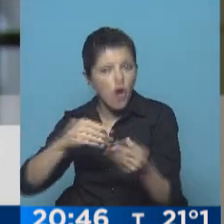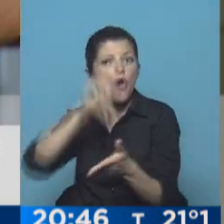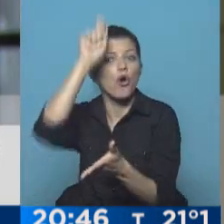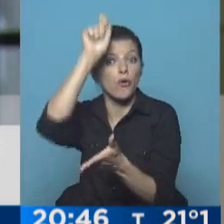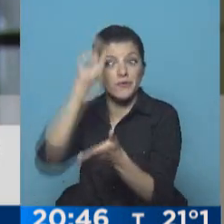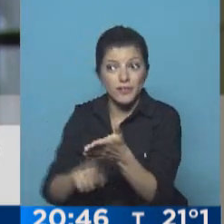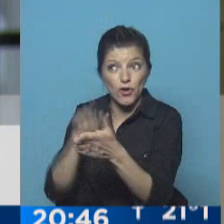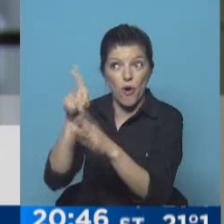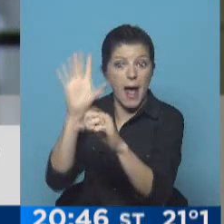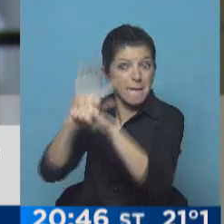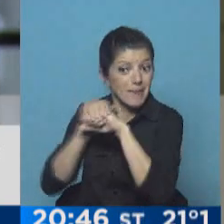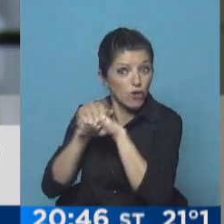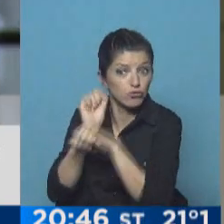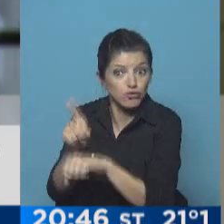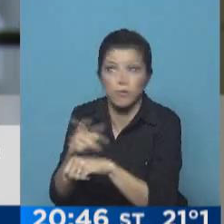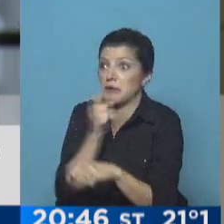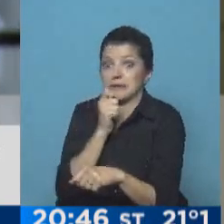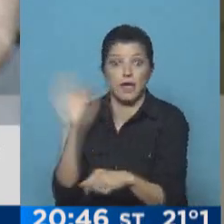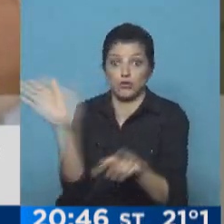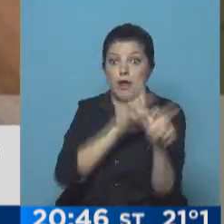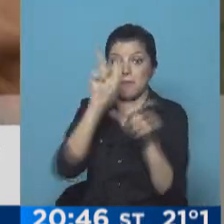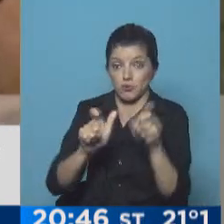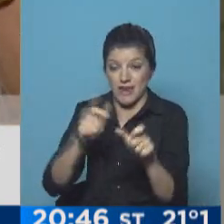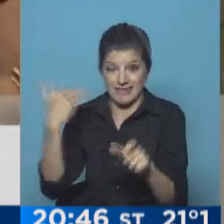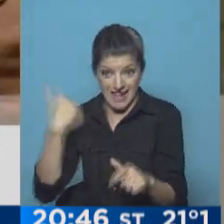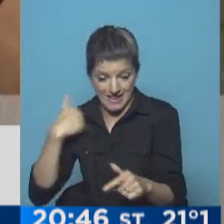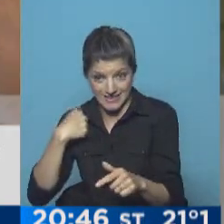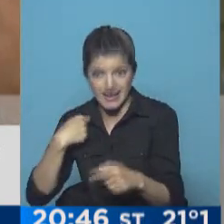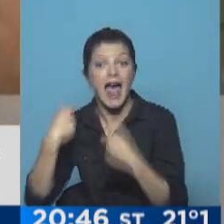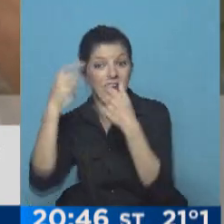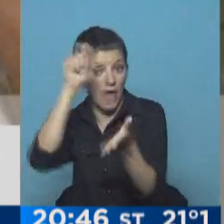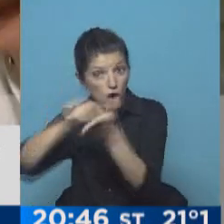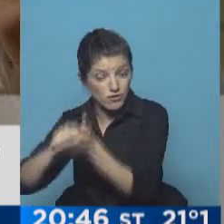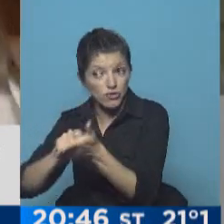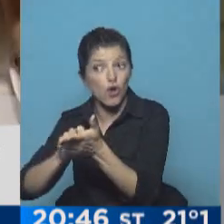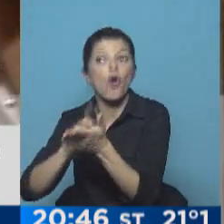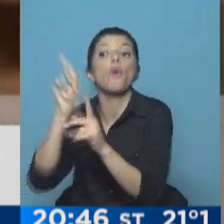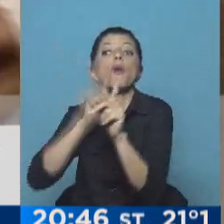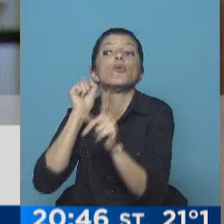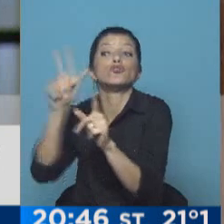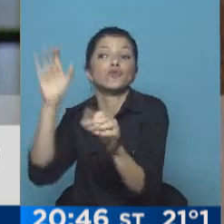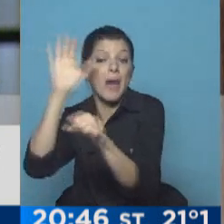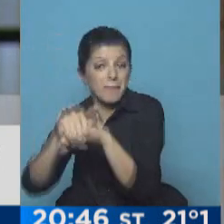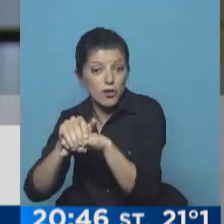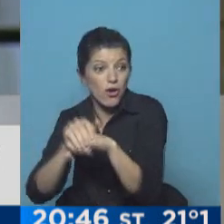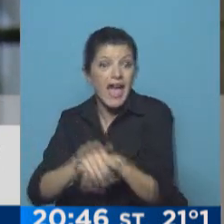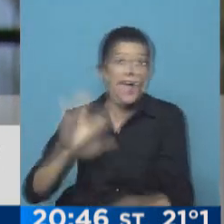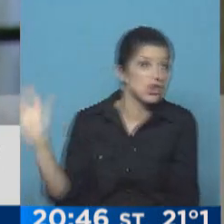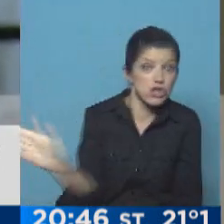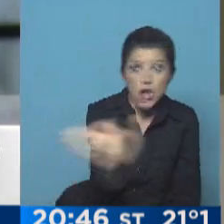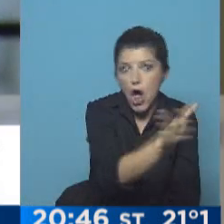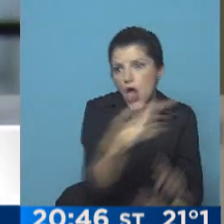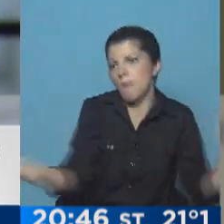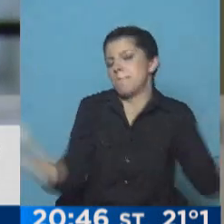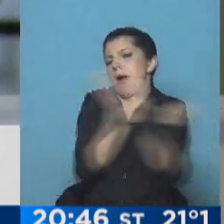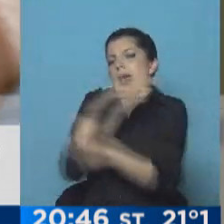amigos si dan contratos a todos los argentinos como le dieron algunos de ellos seguro que no va quear un solo pobre en